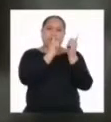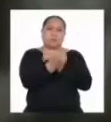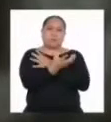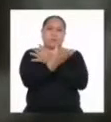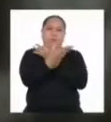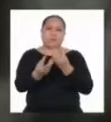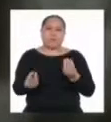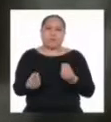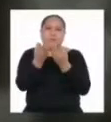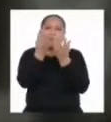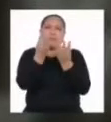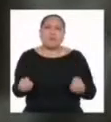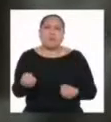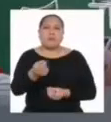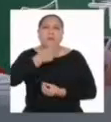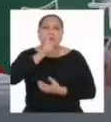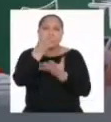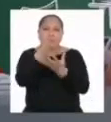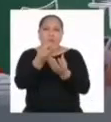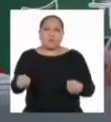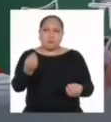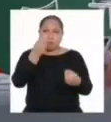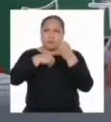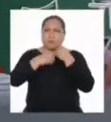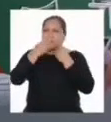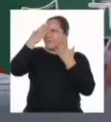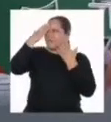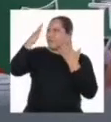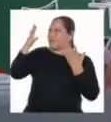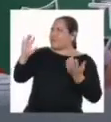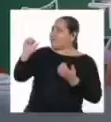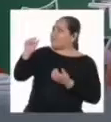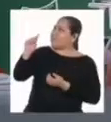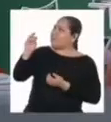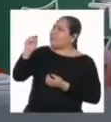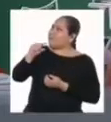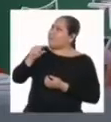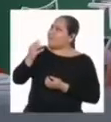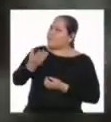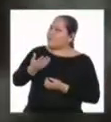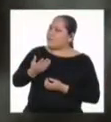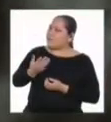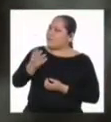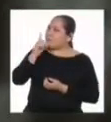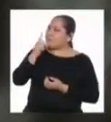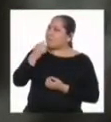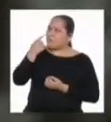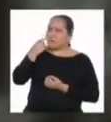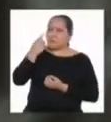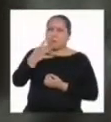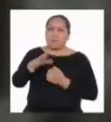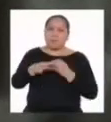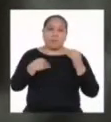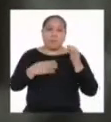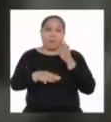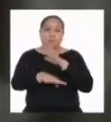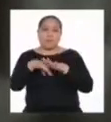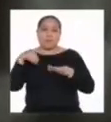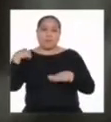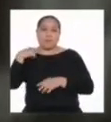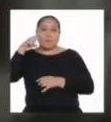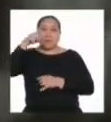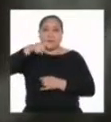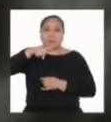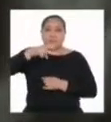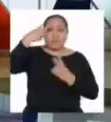Habrá escasez de agua y de alimentos. No sé, Ato, todo esto suena muy poco probable. Ya me tengo que ir, pero si